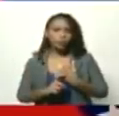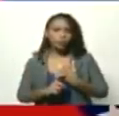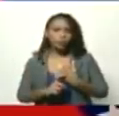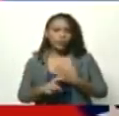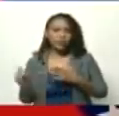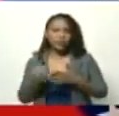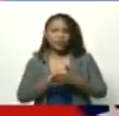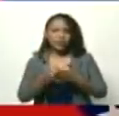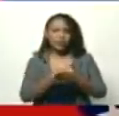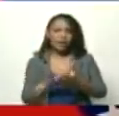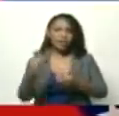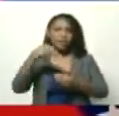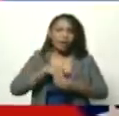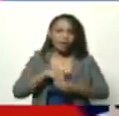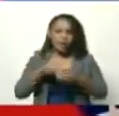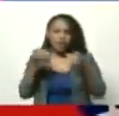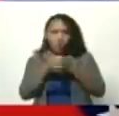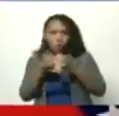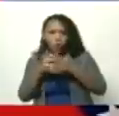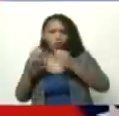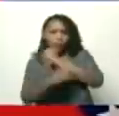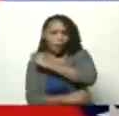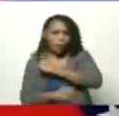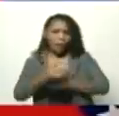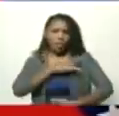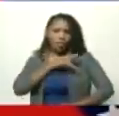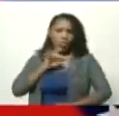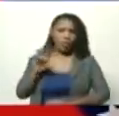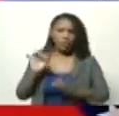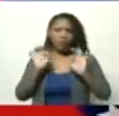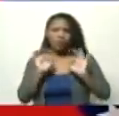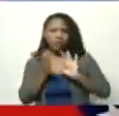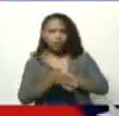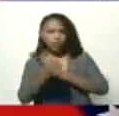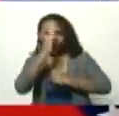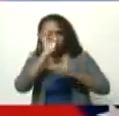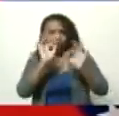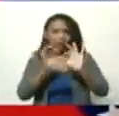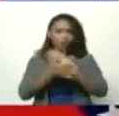sabotajes internos, mafias, corrupción, indolencia. Sin lugar